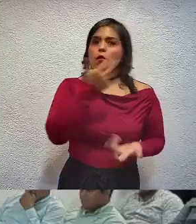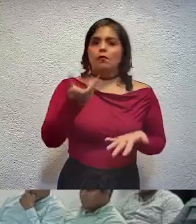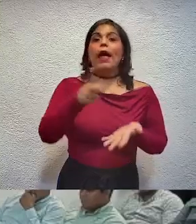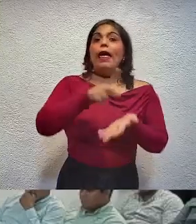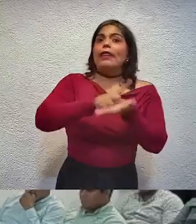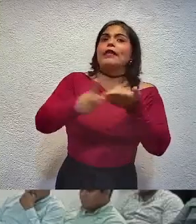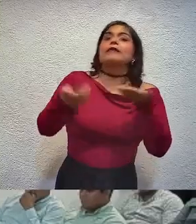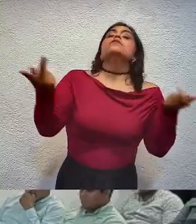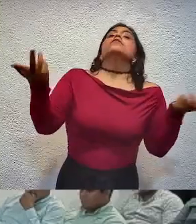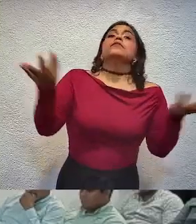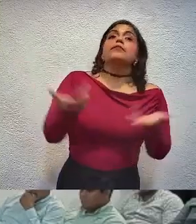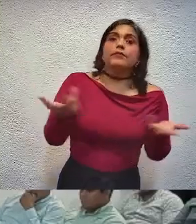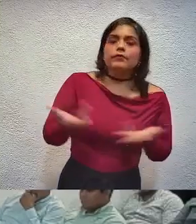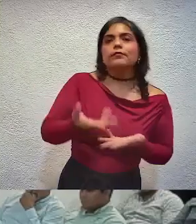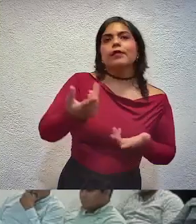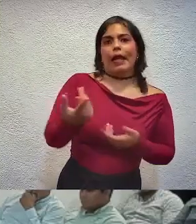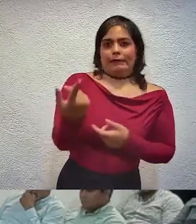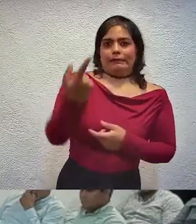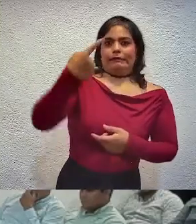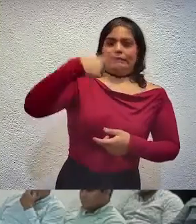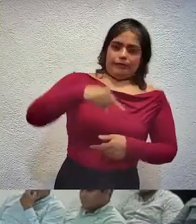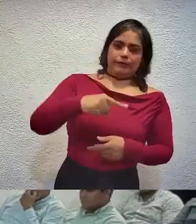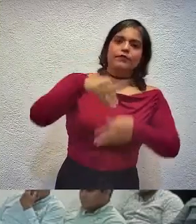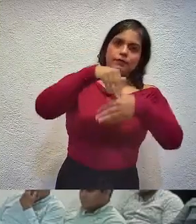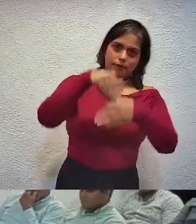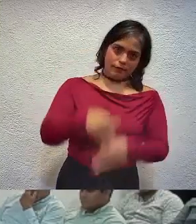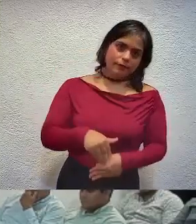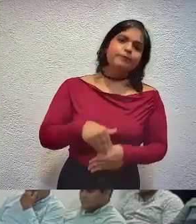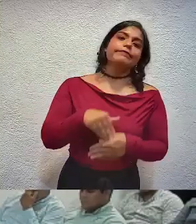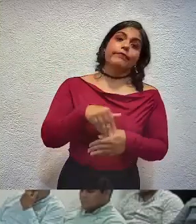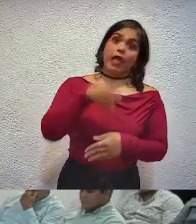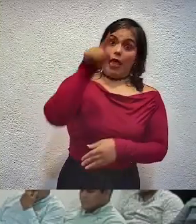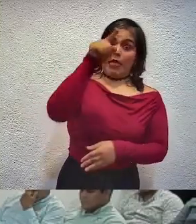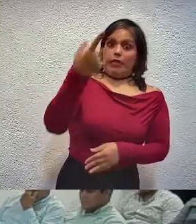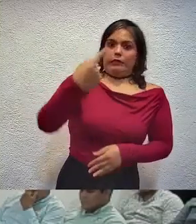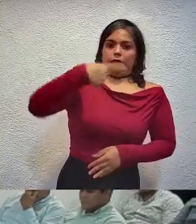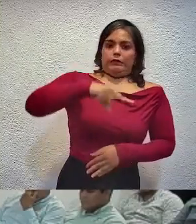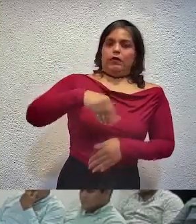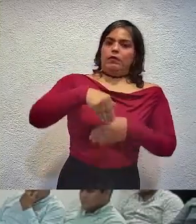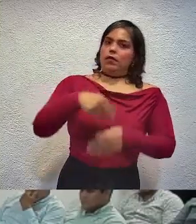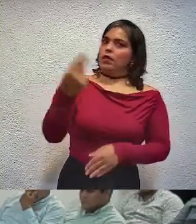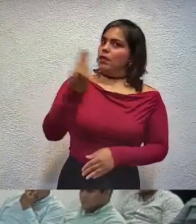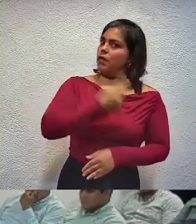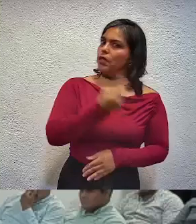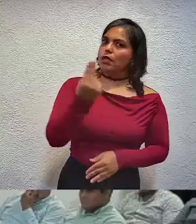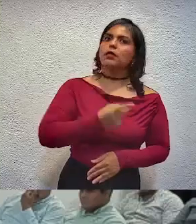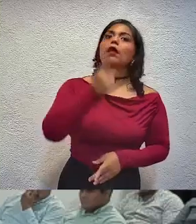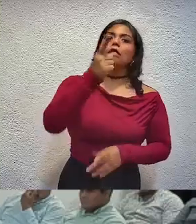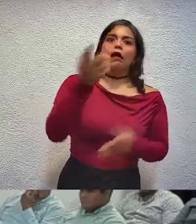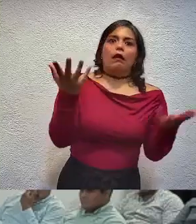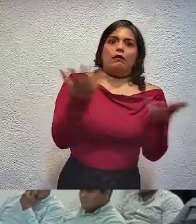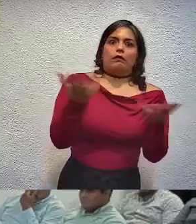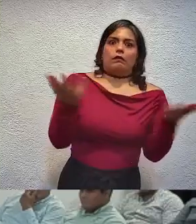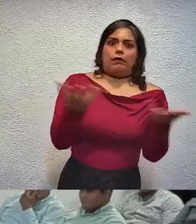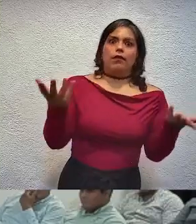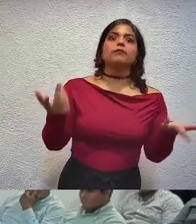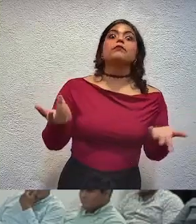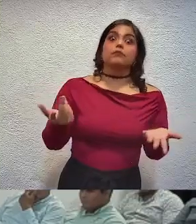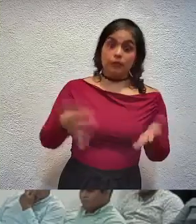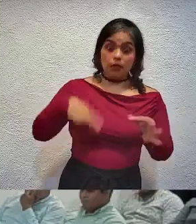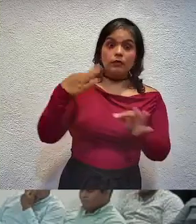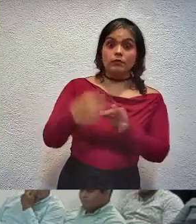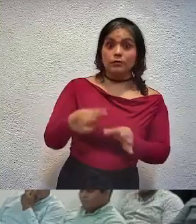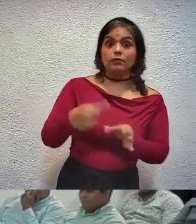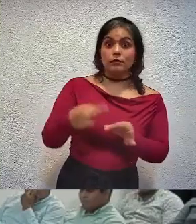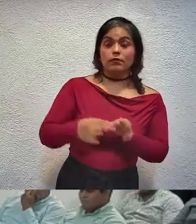corresponda, al ser un efecto ordenado directamente por dicha sala y es su facultad pronunciarse sobre la ejecución de sus